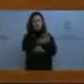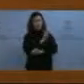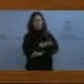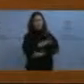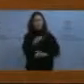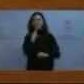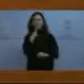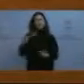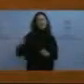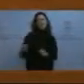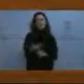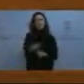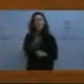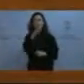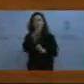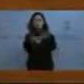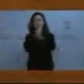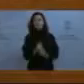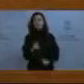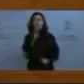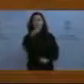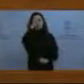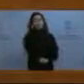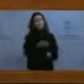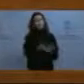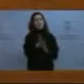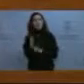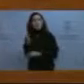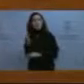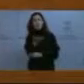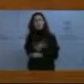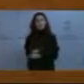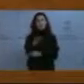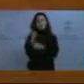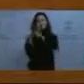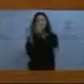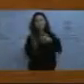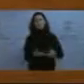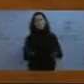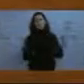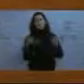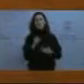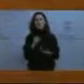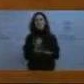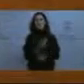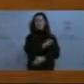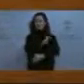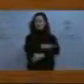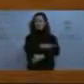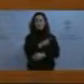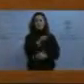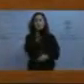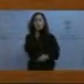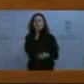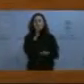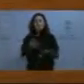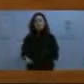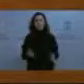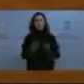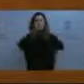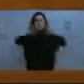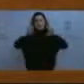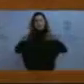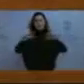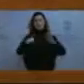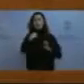es imposible, es una política de dónde venimos y saber a dónde vamos y lo cuantificamos, no podemos afrontar los nuevos retos del deporte. Pero por quedar las cosas claras, yo no digo que